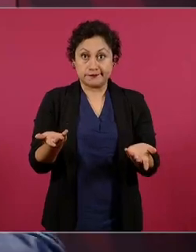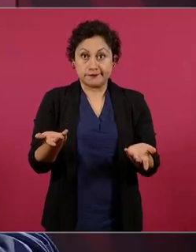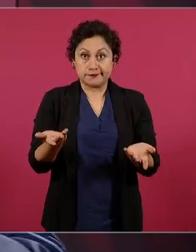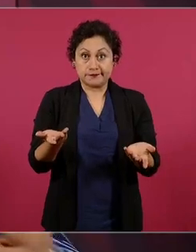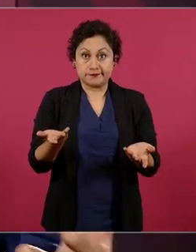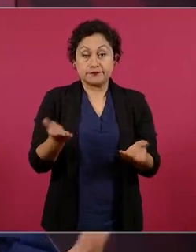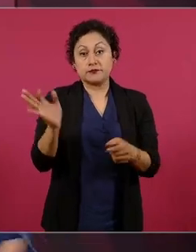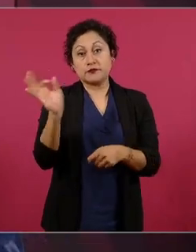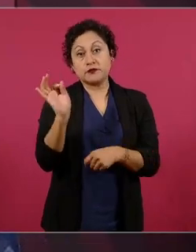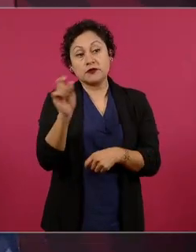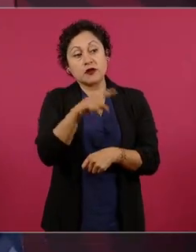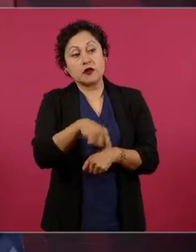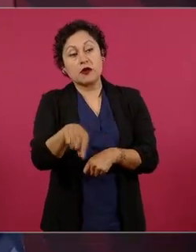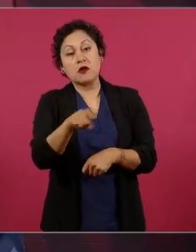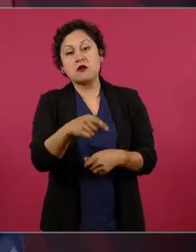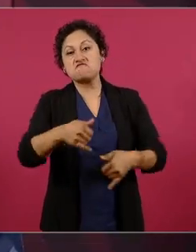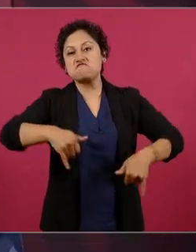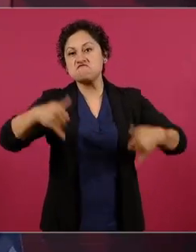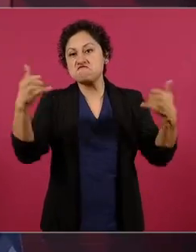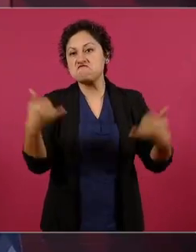medios alternativos.